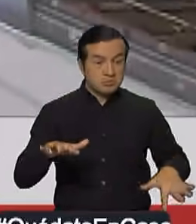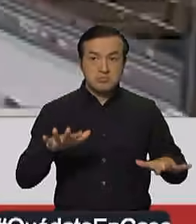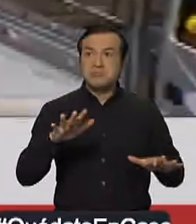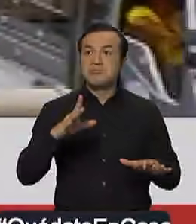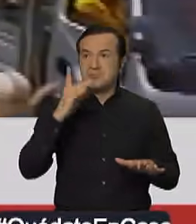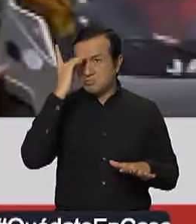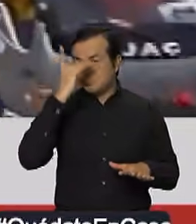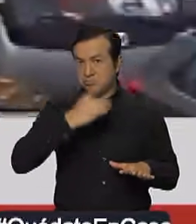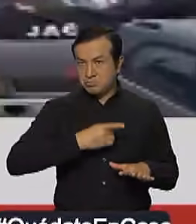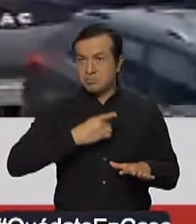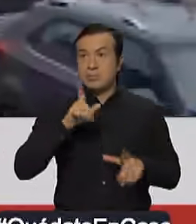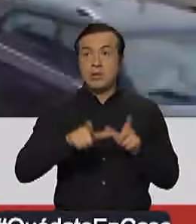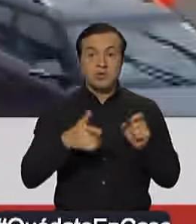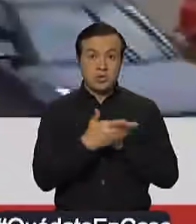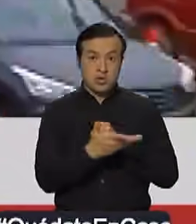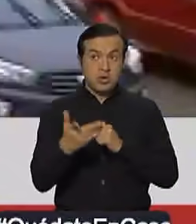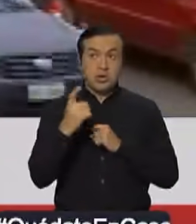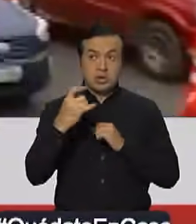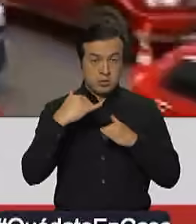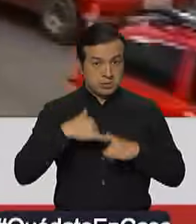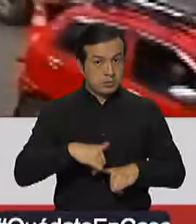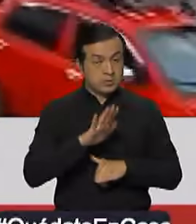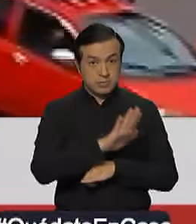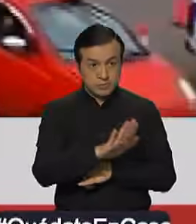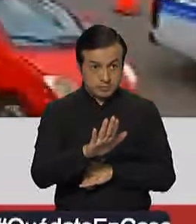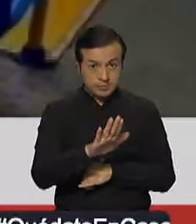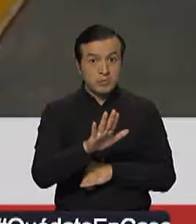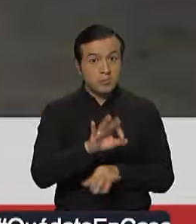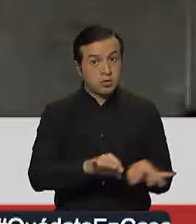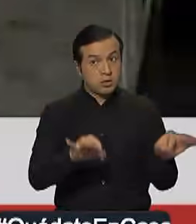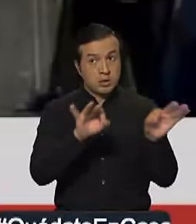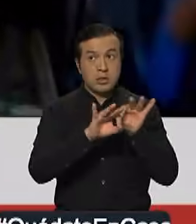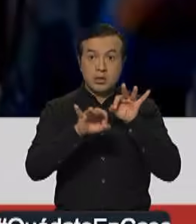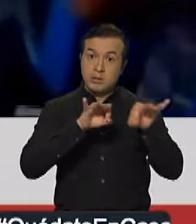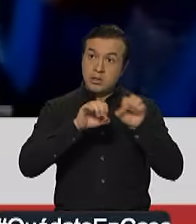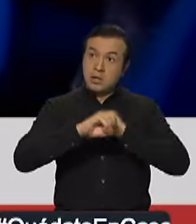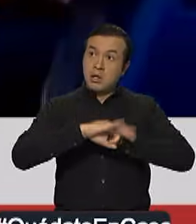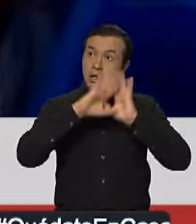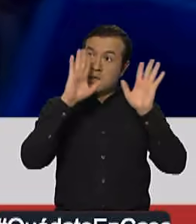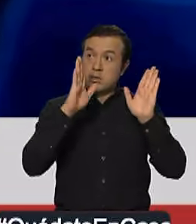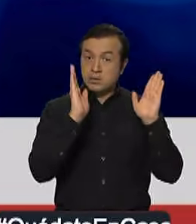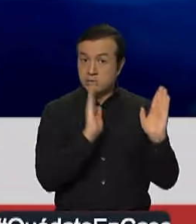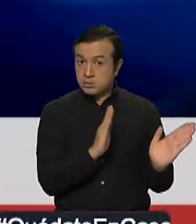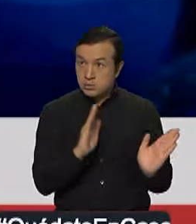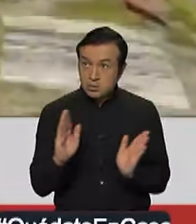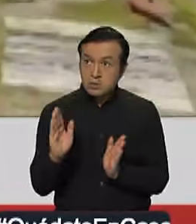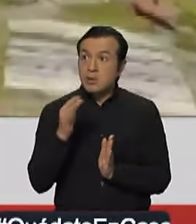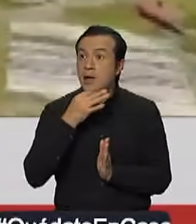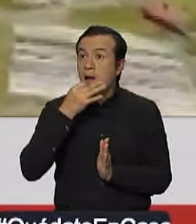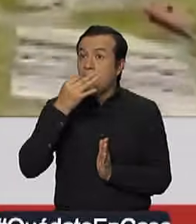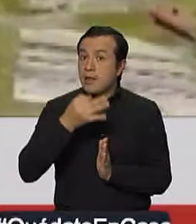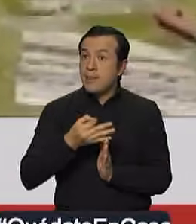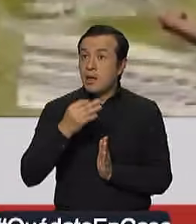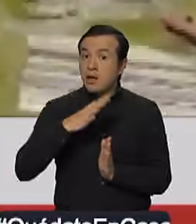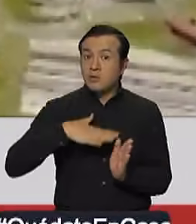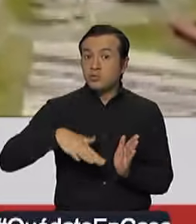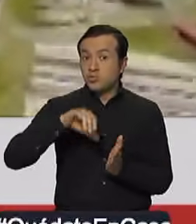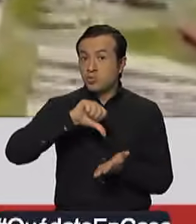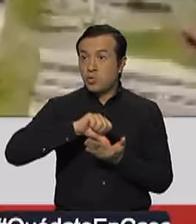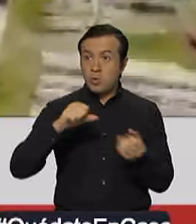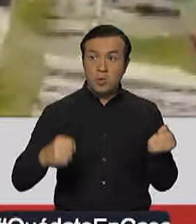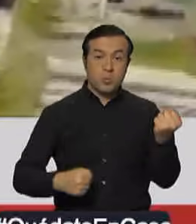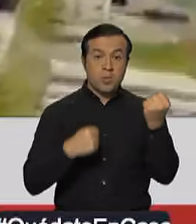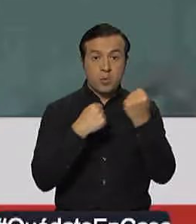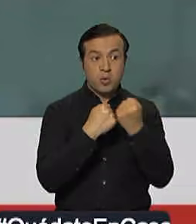su parte, mientras los ciudadanos deben hacer la suya. También se aclara que se harán ajustes de acuerdo a la realidad de la ciudad para apoyar